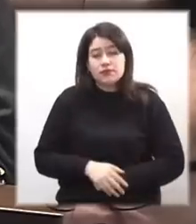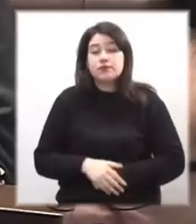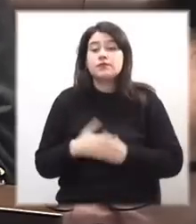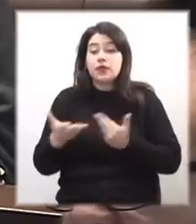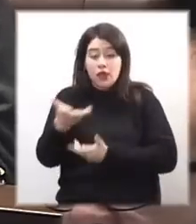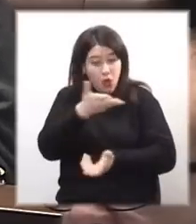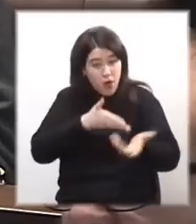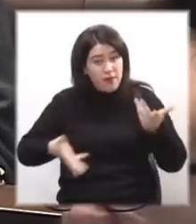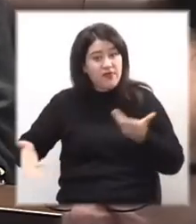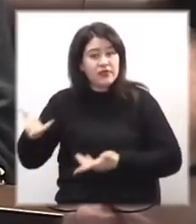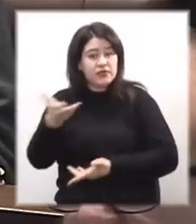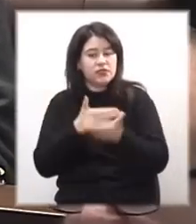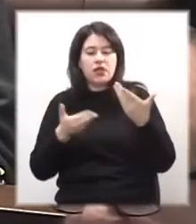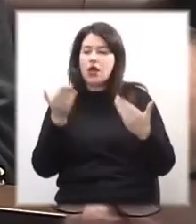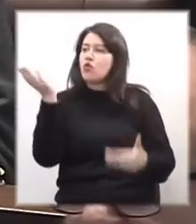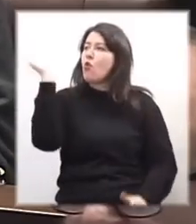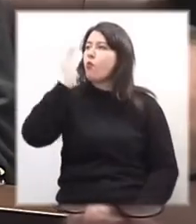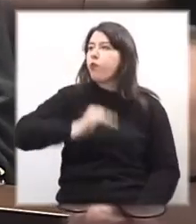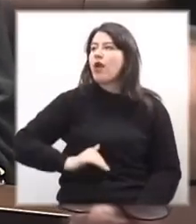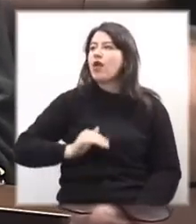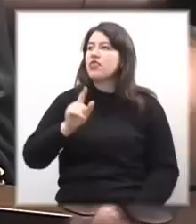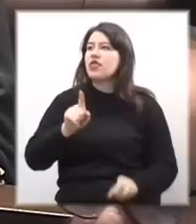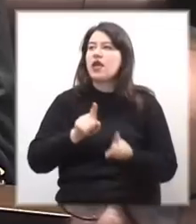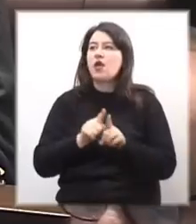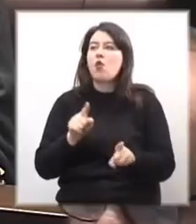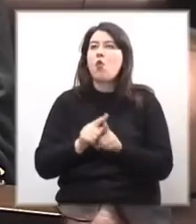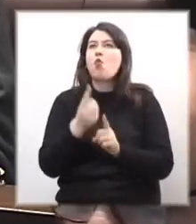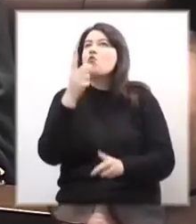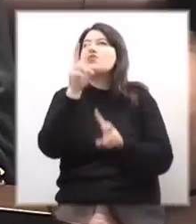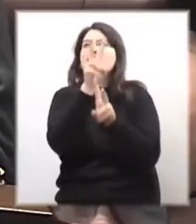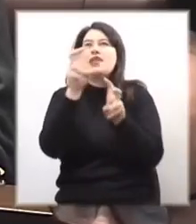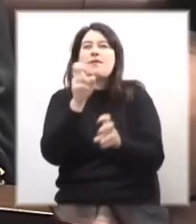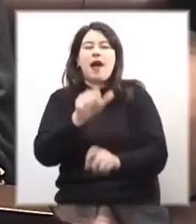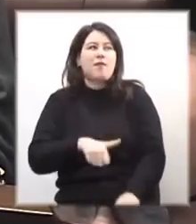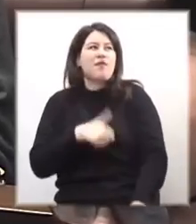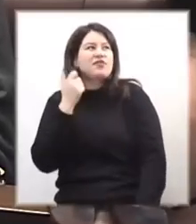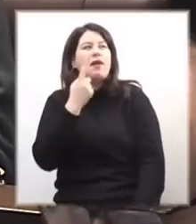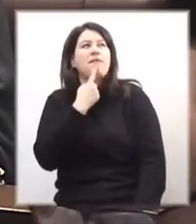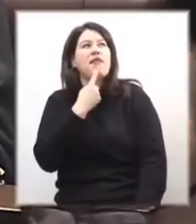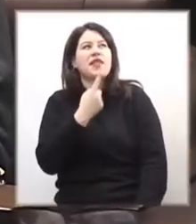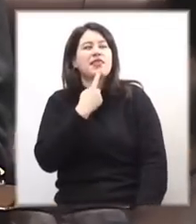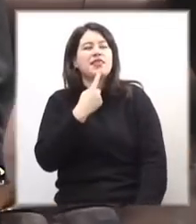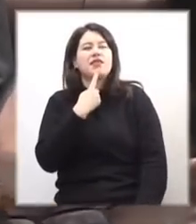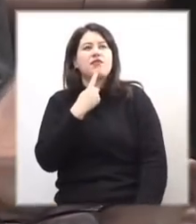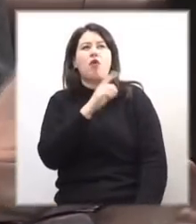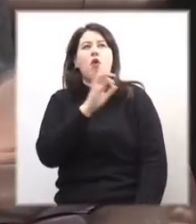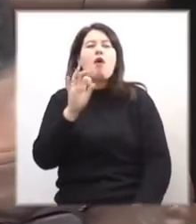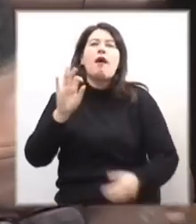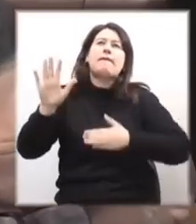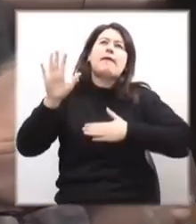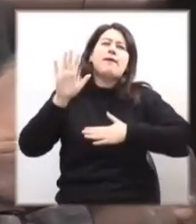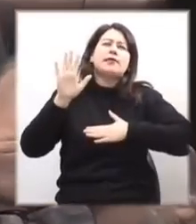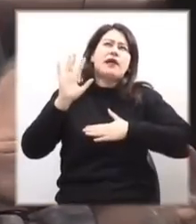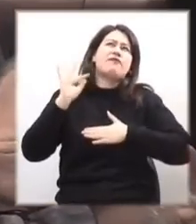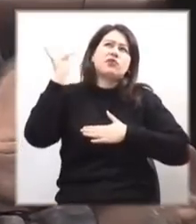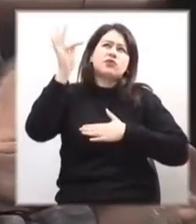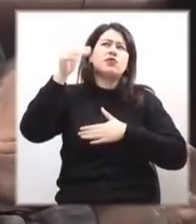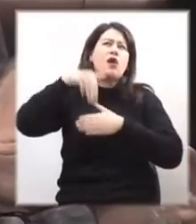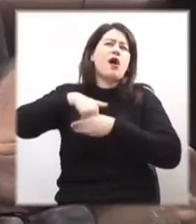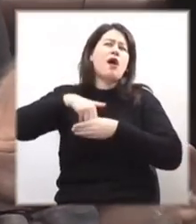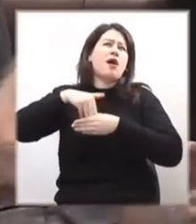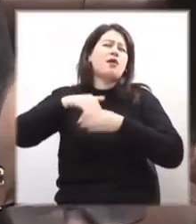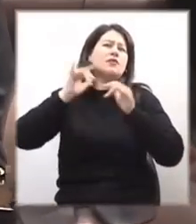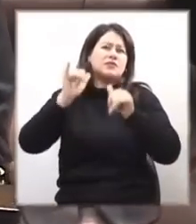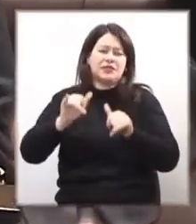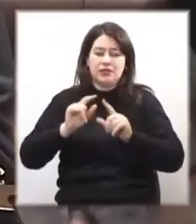La convivencia no puede ser un botín político y mucho menos una piñata para hacer promesas electorales, porque es muy